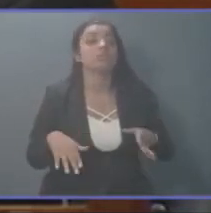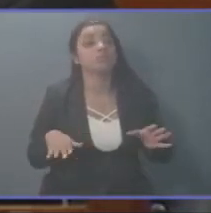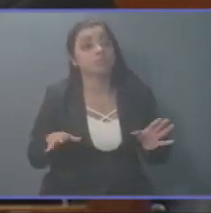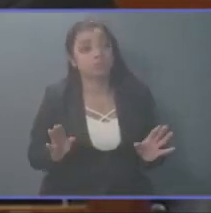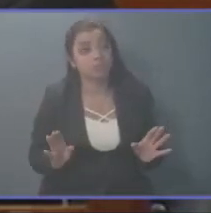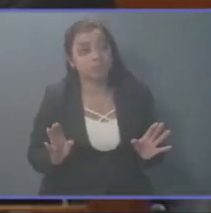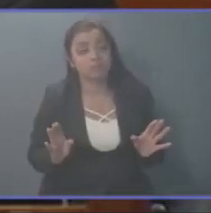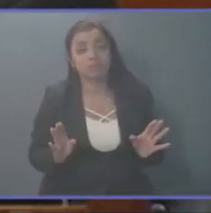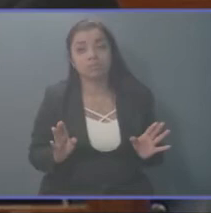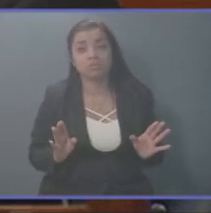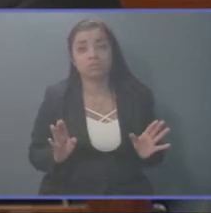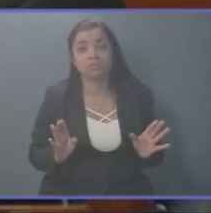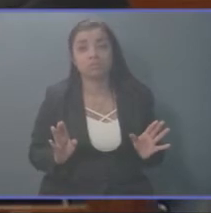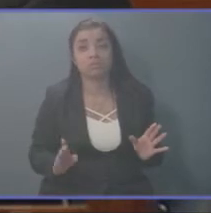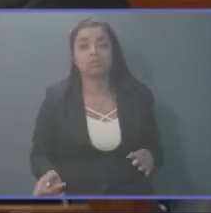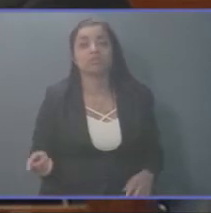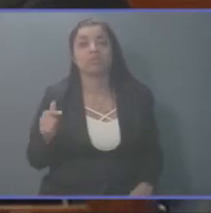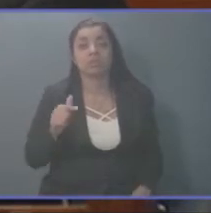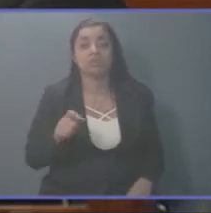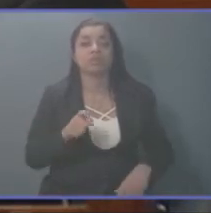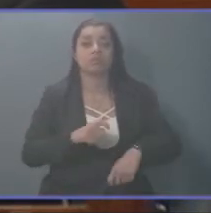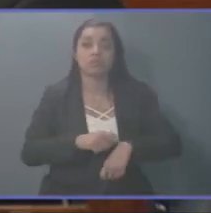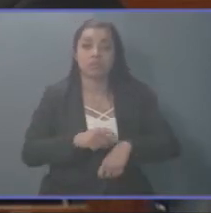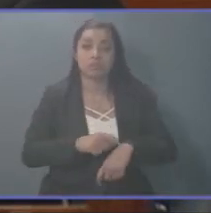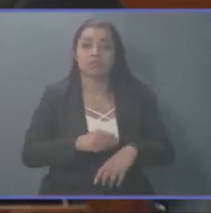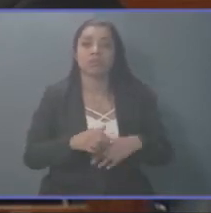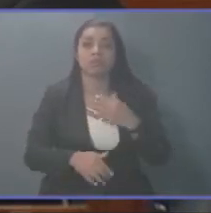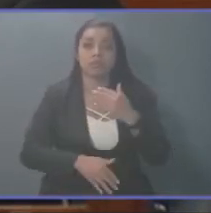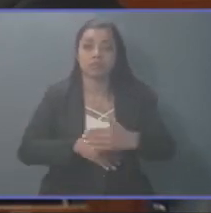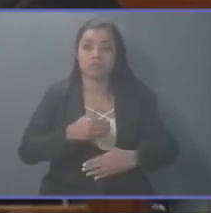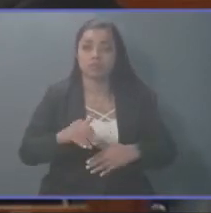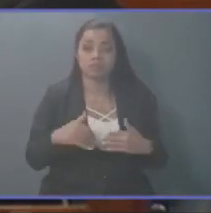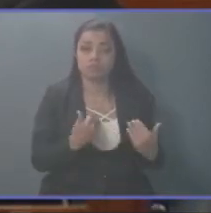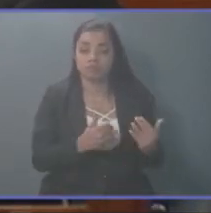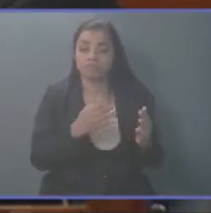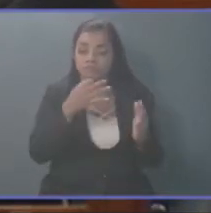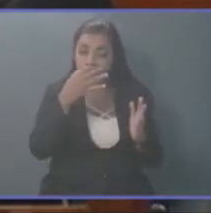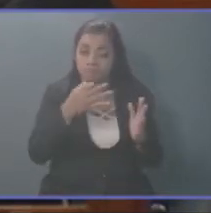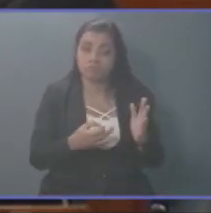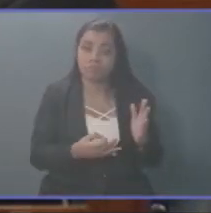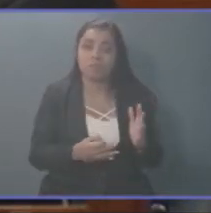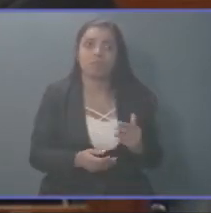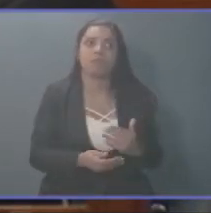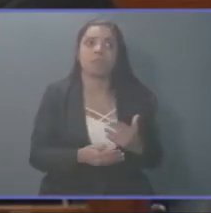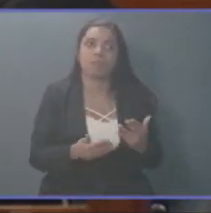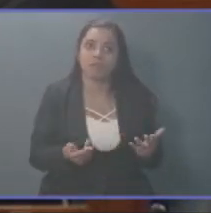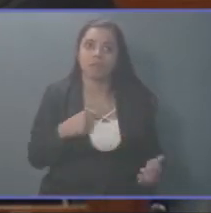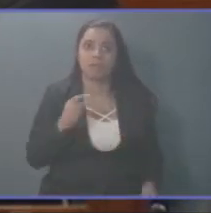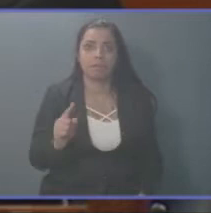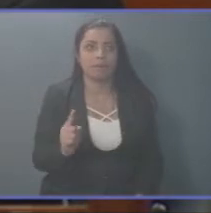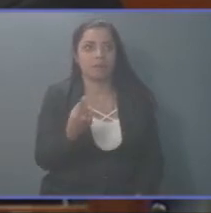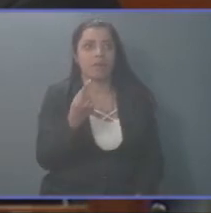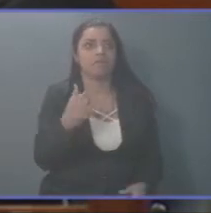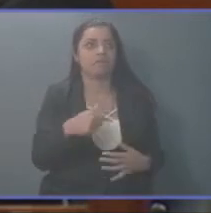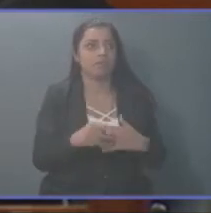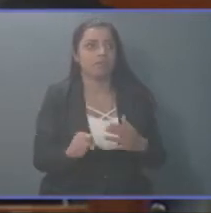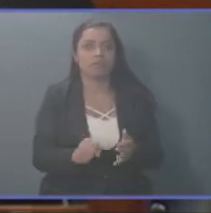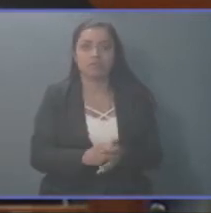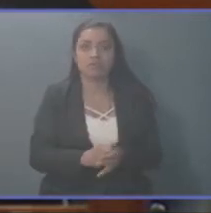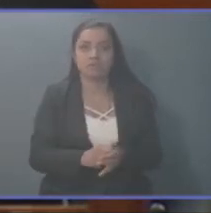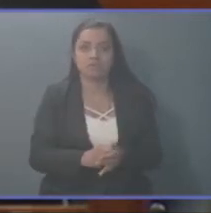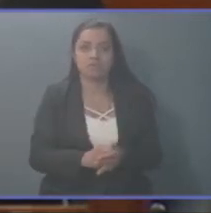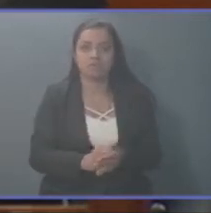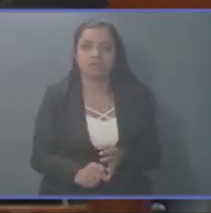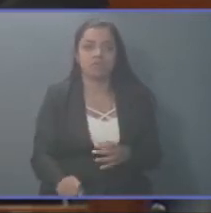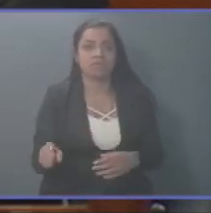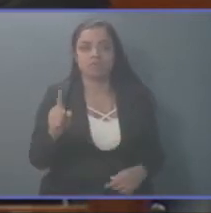Sin embargo, es momento de sentar un precedente, porque sería primera vez que esta Asamblea Legislativa